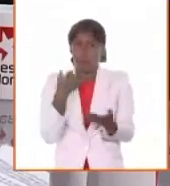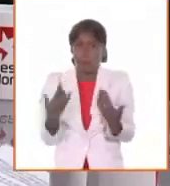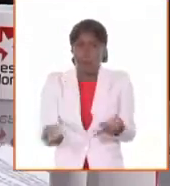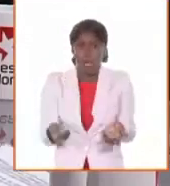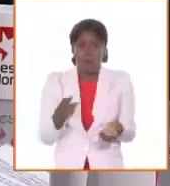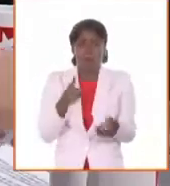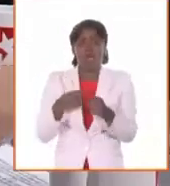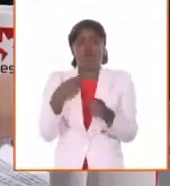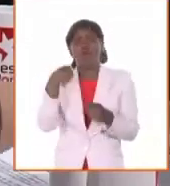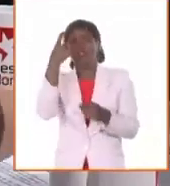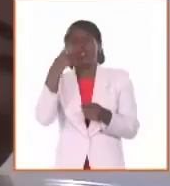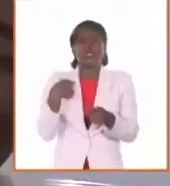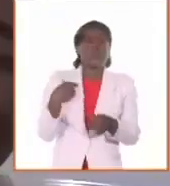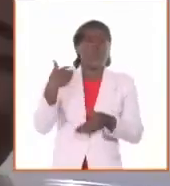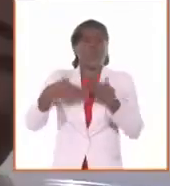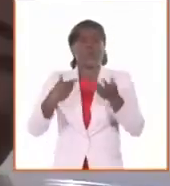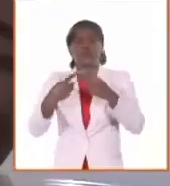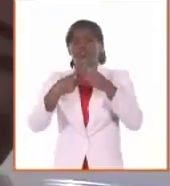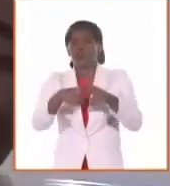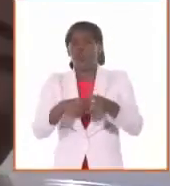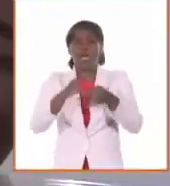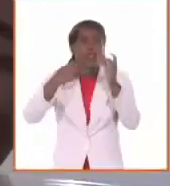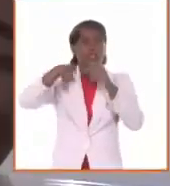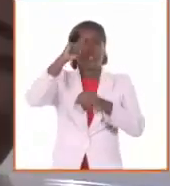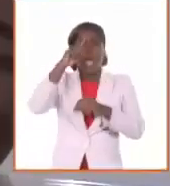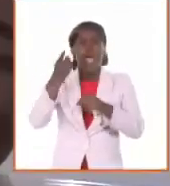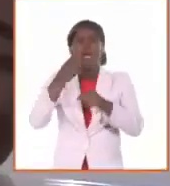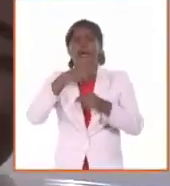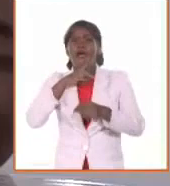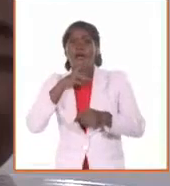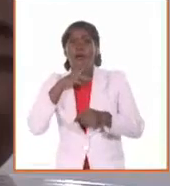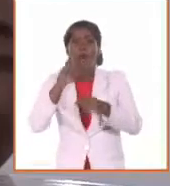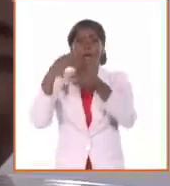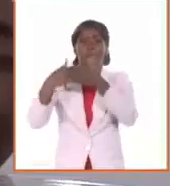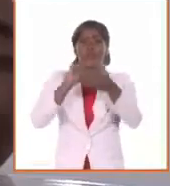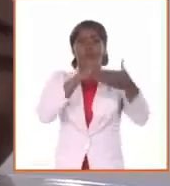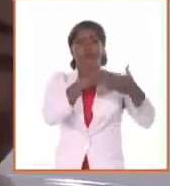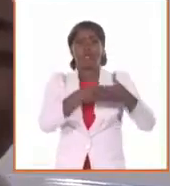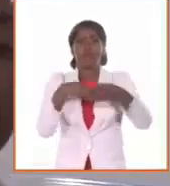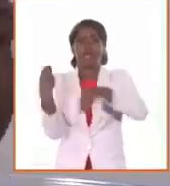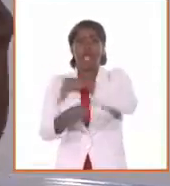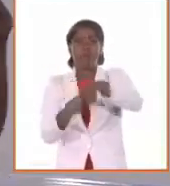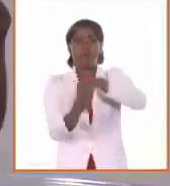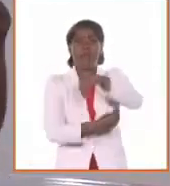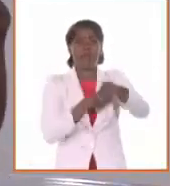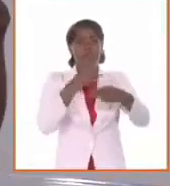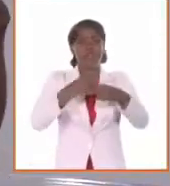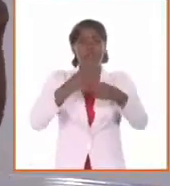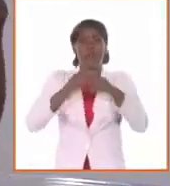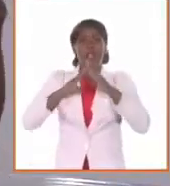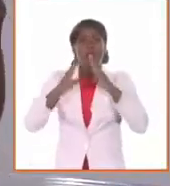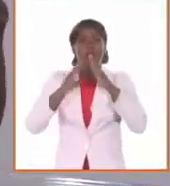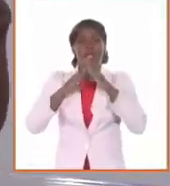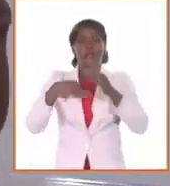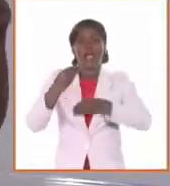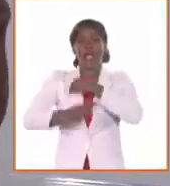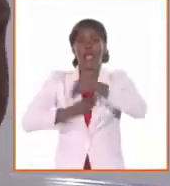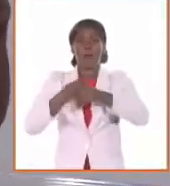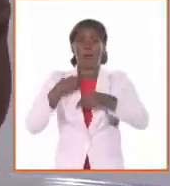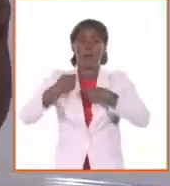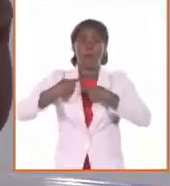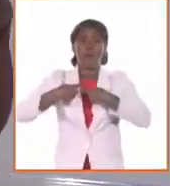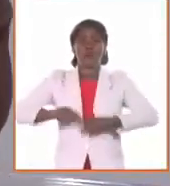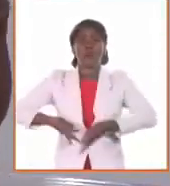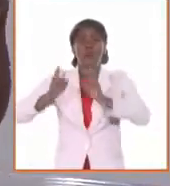exactamente aquí hay que explicar Mira Exacto aquí hay que explicar por ejemplo la ley no establece límites a la cantidad